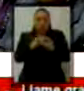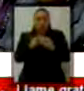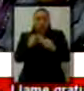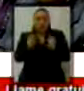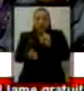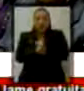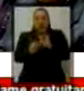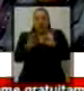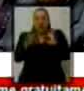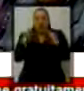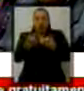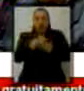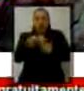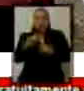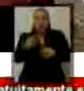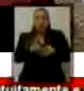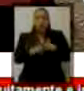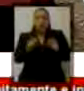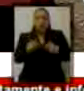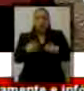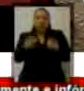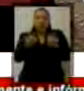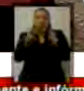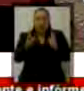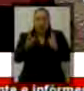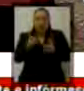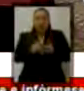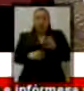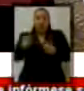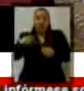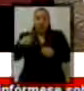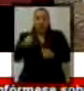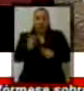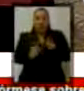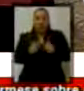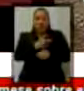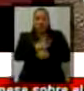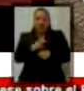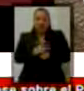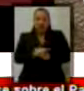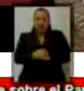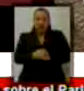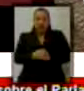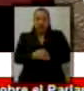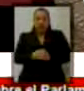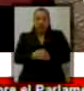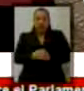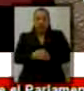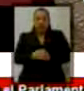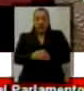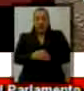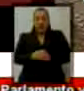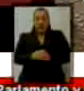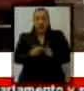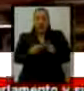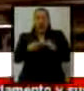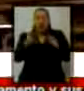familia, y eso hace que no le demos esa atención que requieren las víctimas de violencia. Entonces, hablando del aspecto